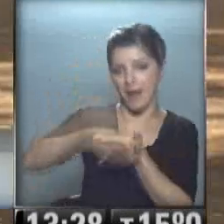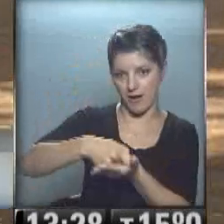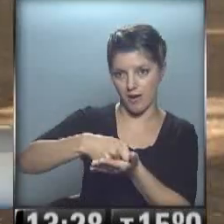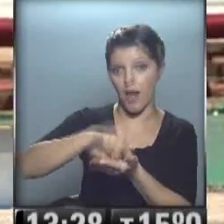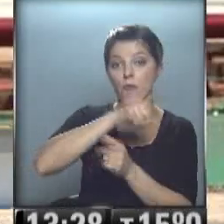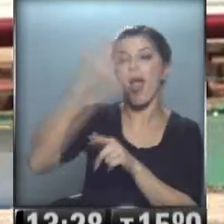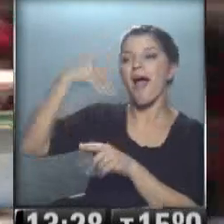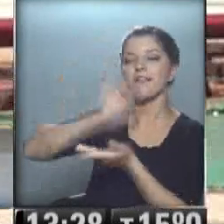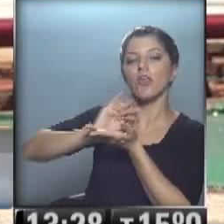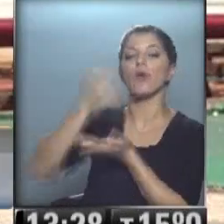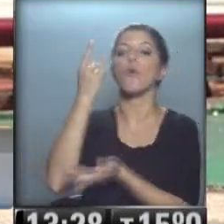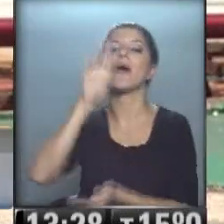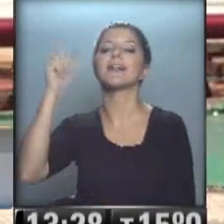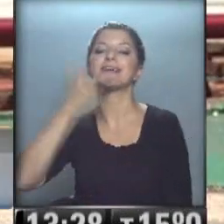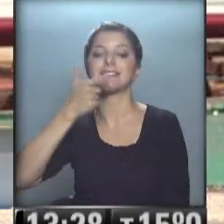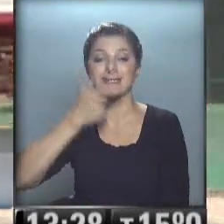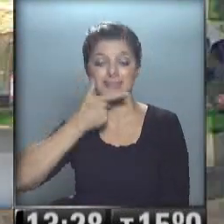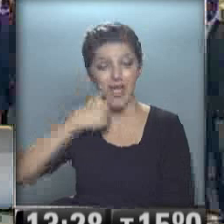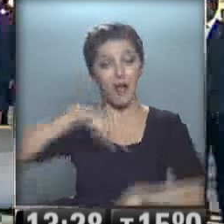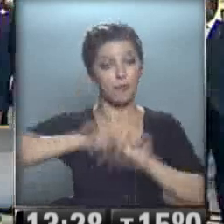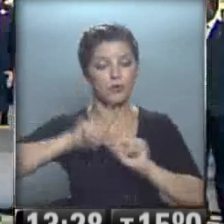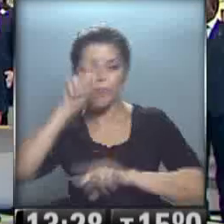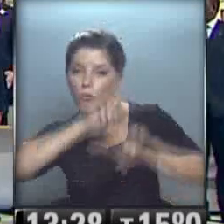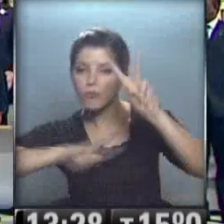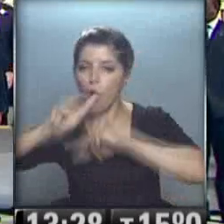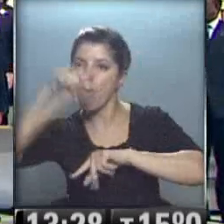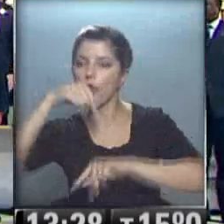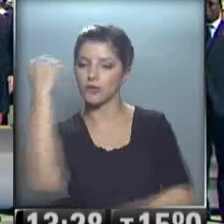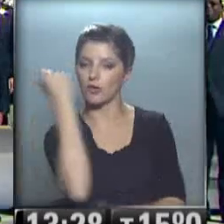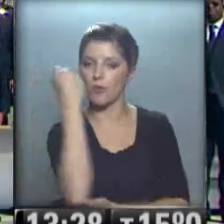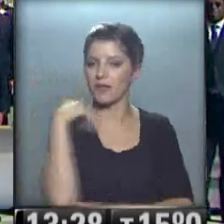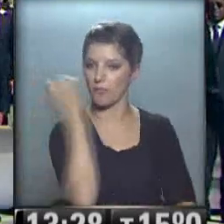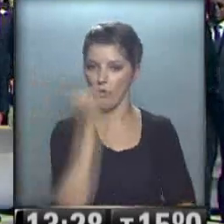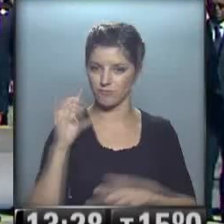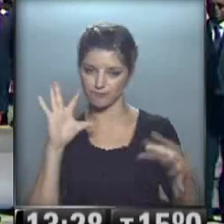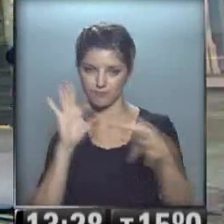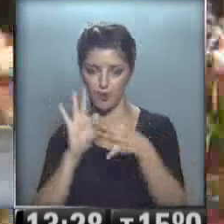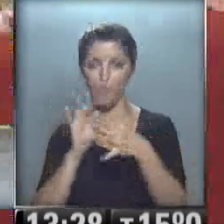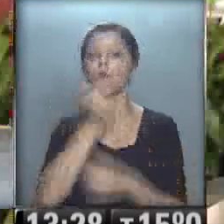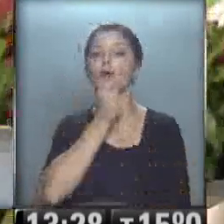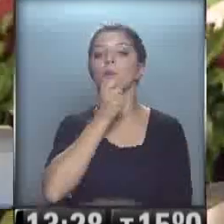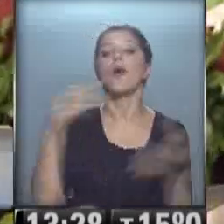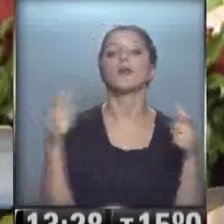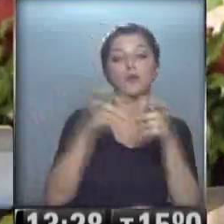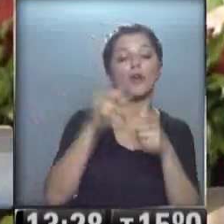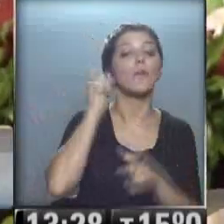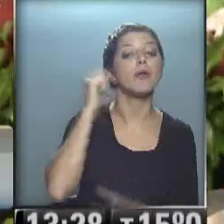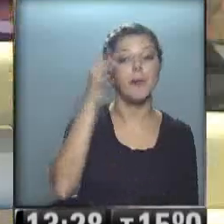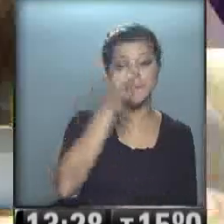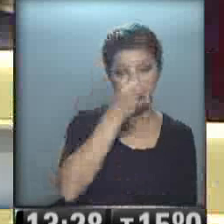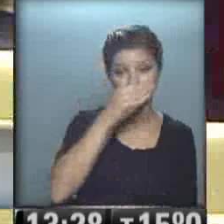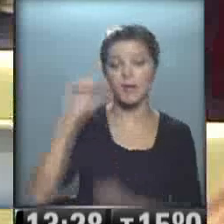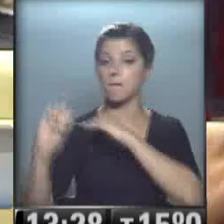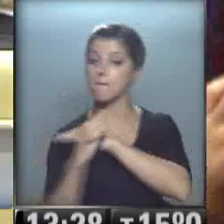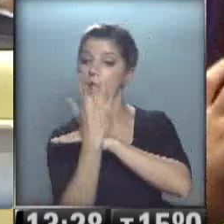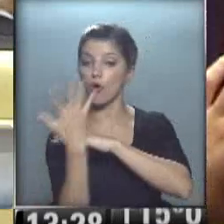soviética mientras Busca estrechar lazos con otras economías regionales en foros como el g20 el mercosur y el